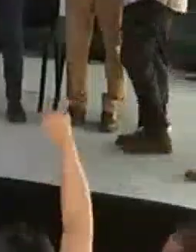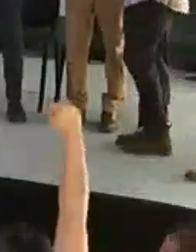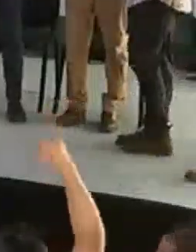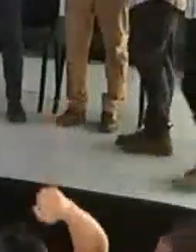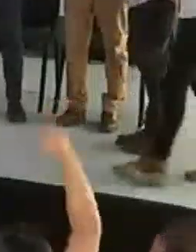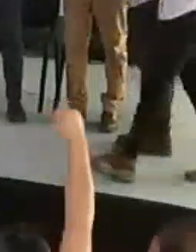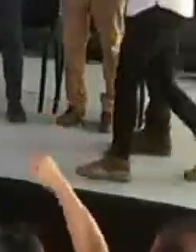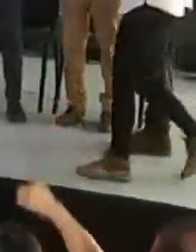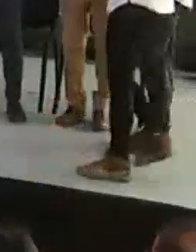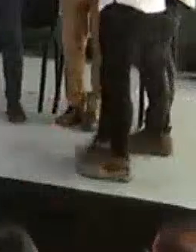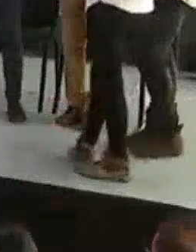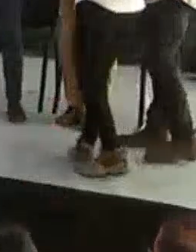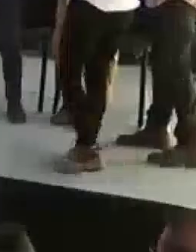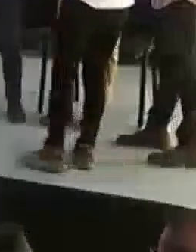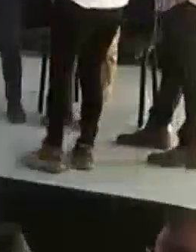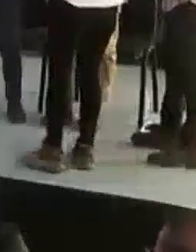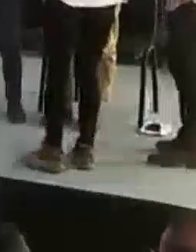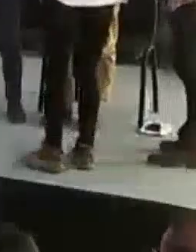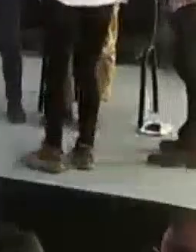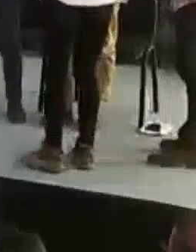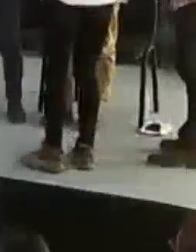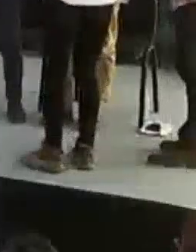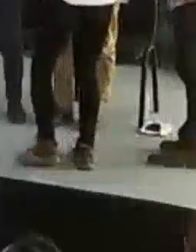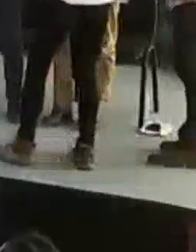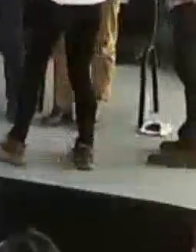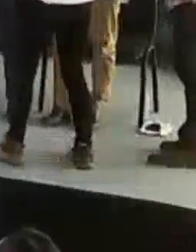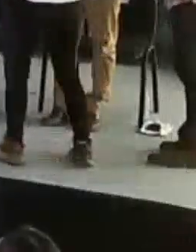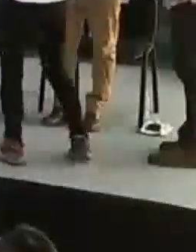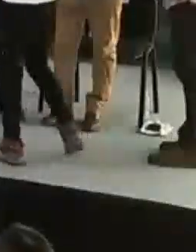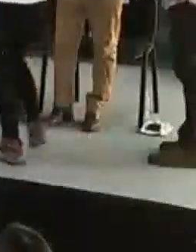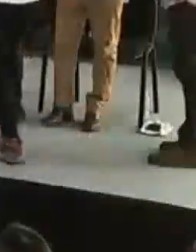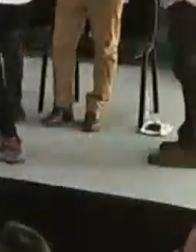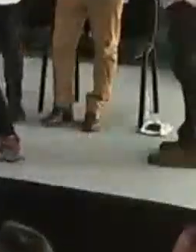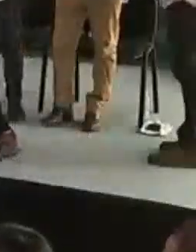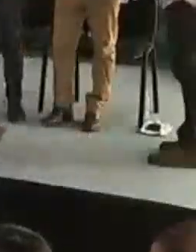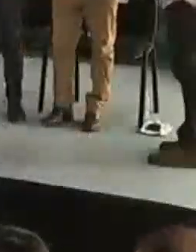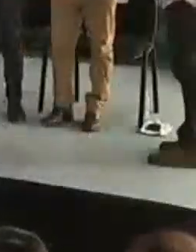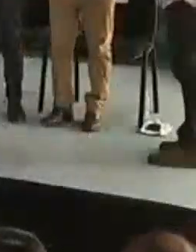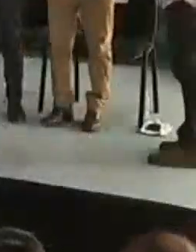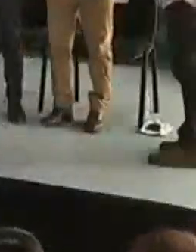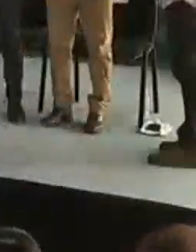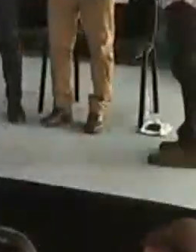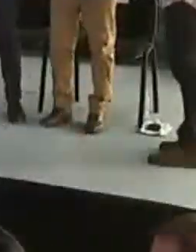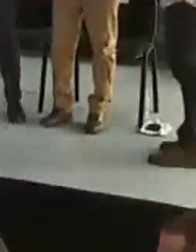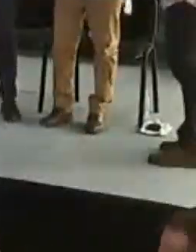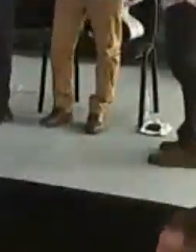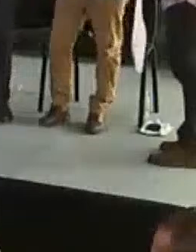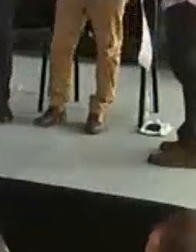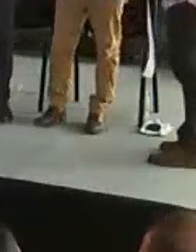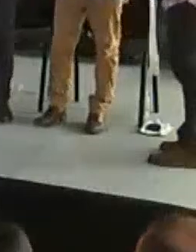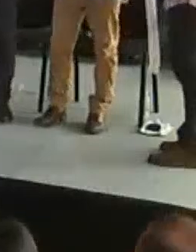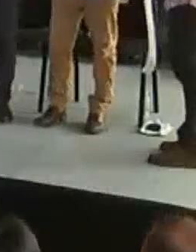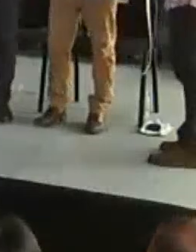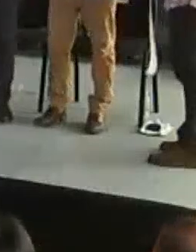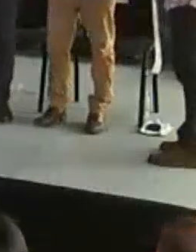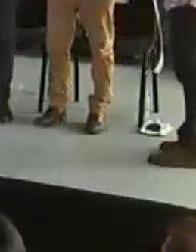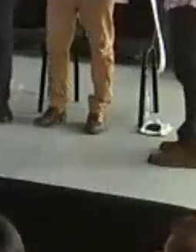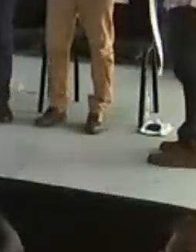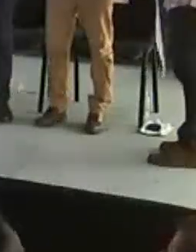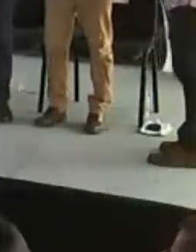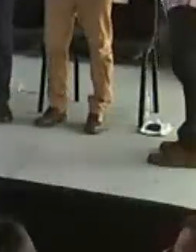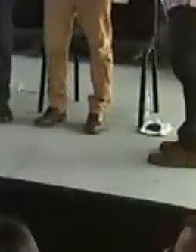de Sinaloa, a cargo de la Presidenta Constitucional de los Estados Unidos Mexicanos, doctora Claudia Sheinbaum